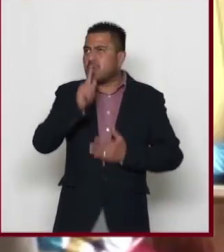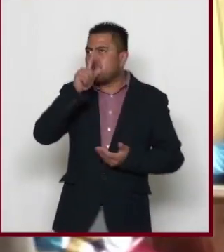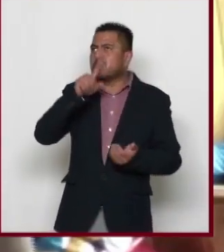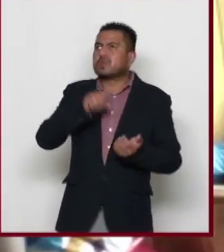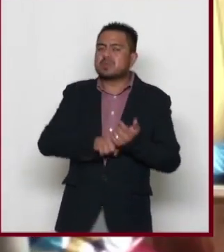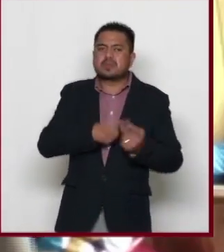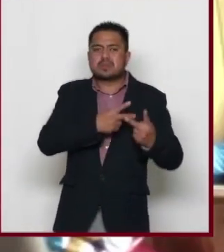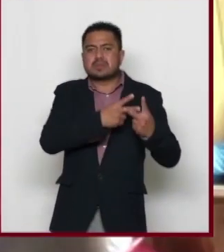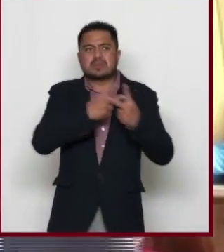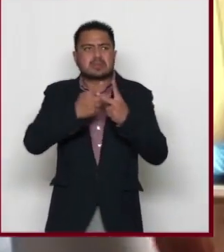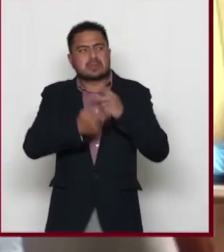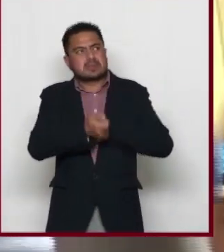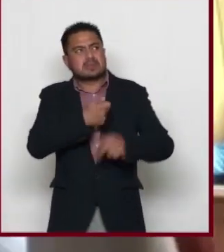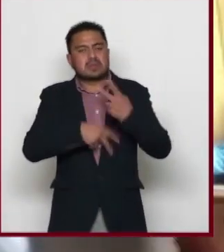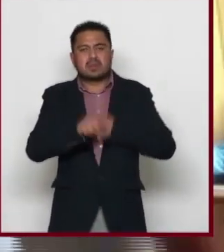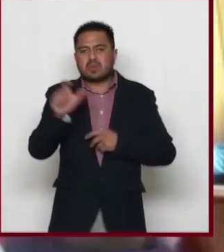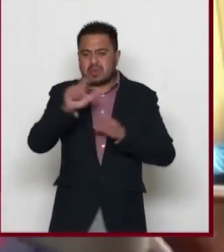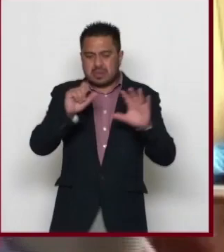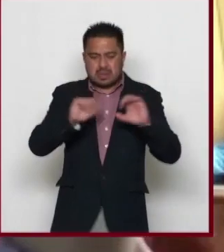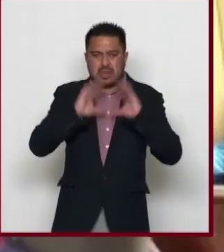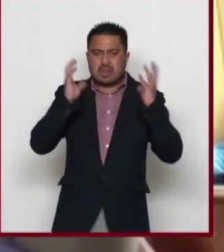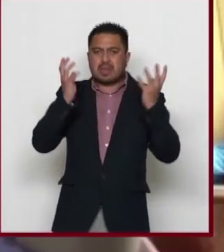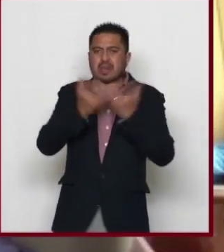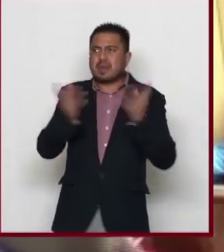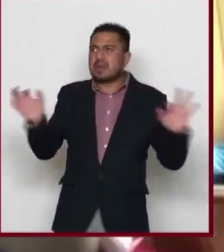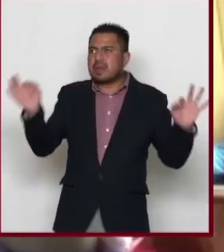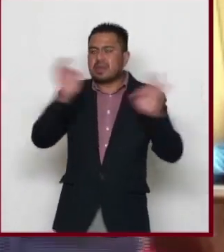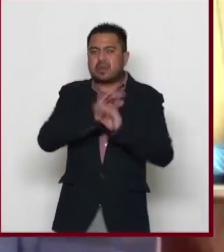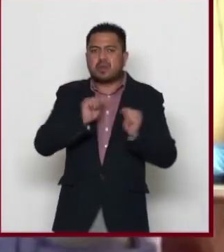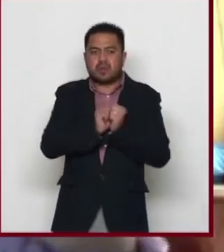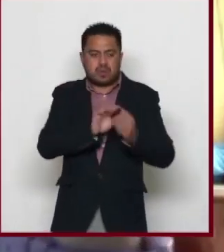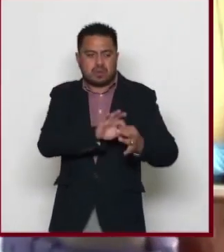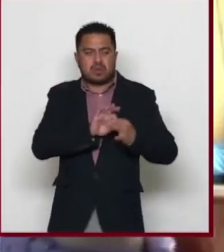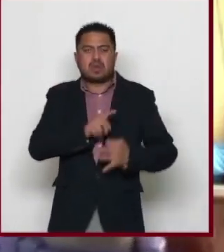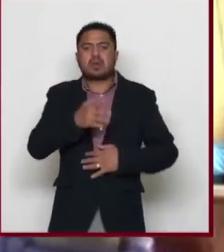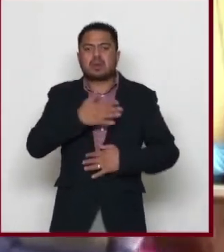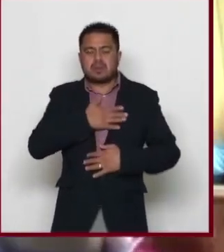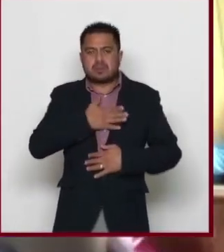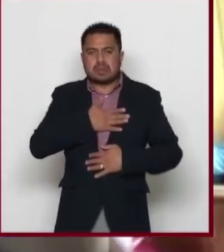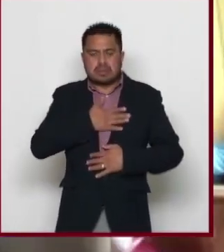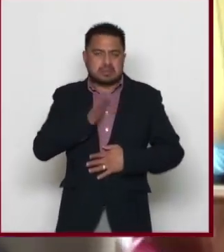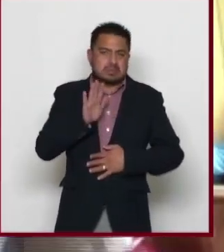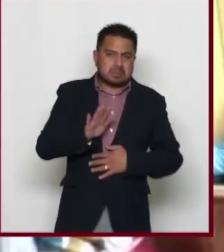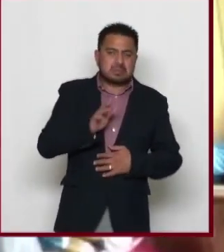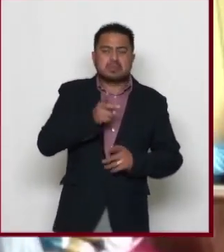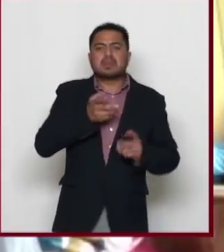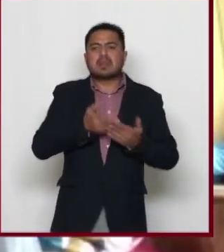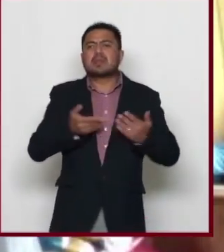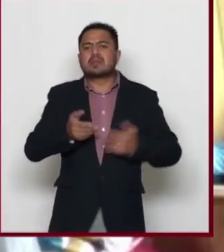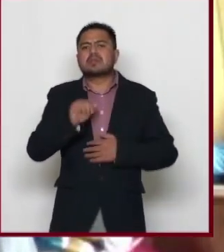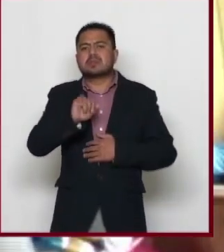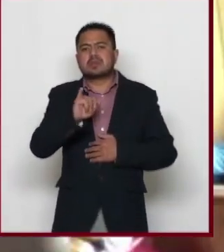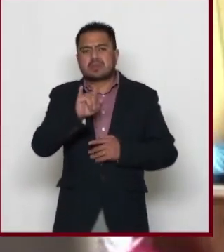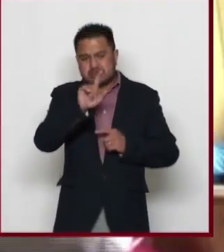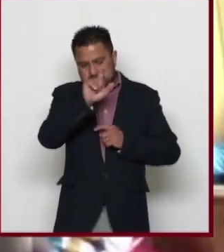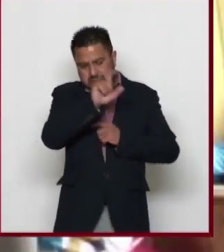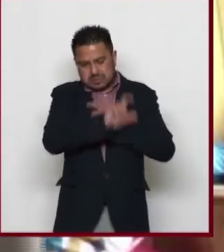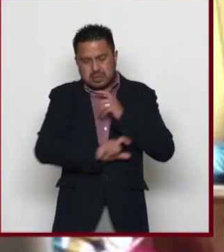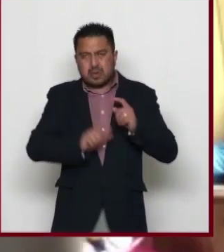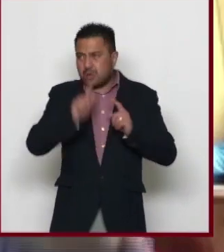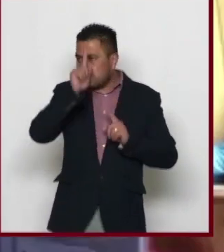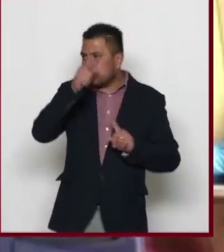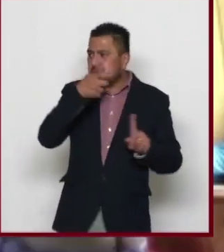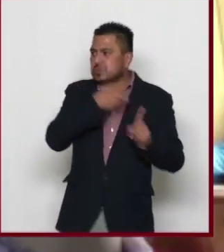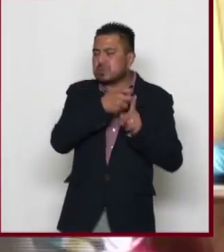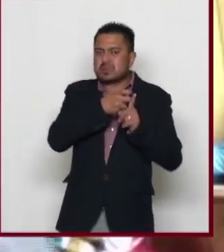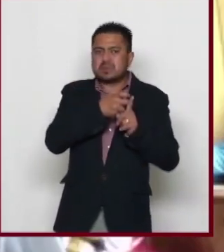Entonces nosotros medimos la luz que viene de la estrella y cuando un planeta la eclipsa con respecto a nosotros, los